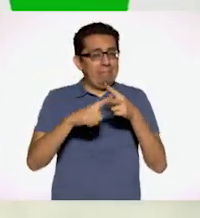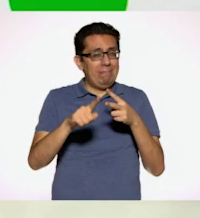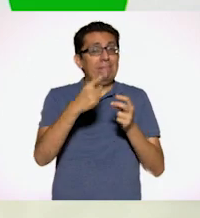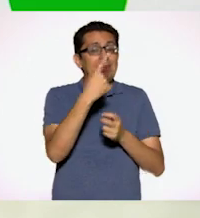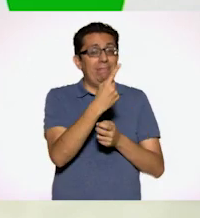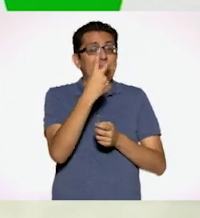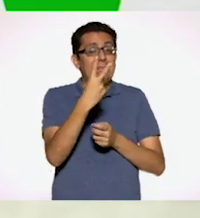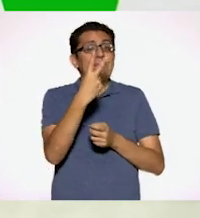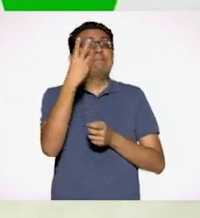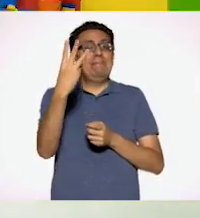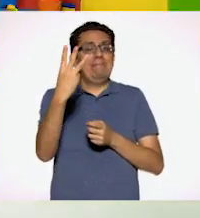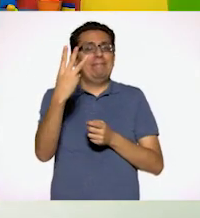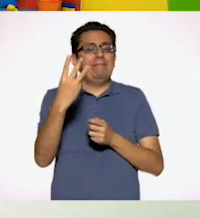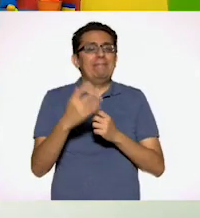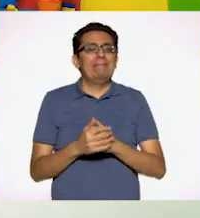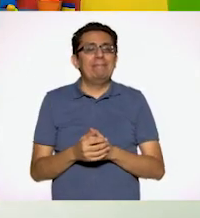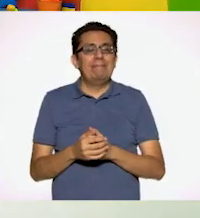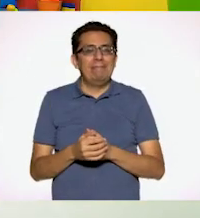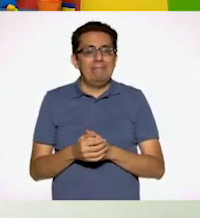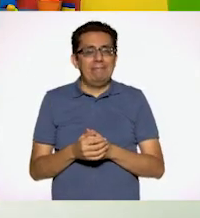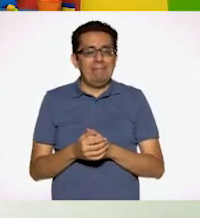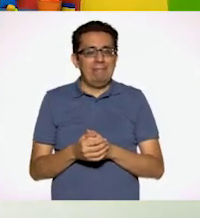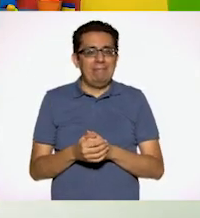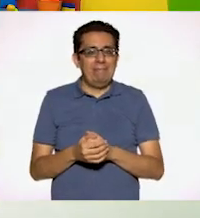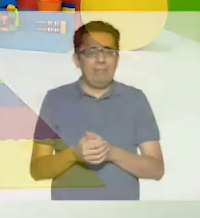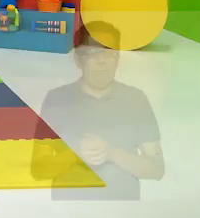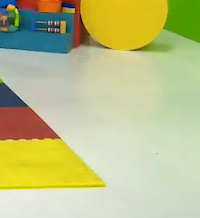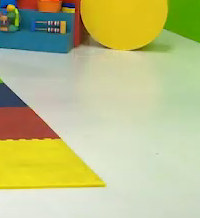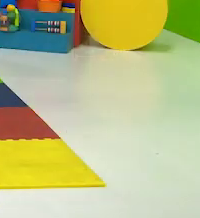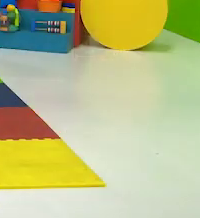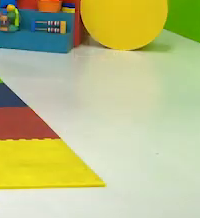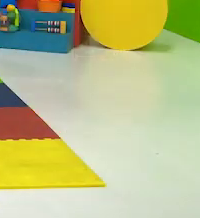Dos. ¡Tres! ¡Sí!